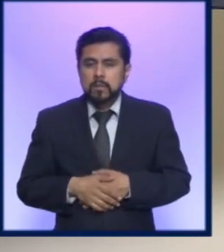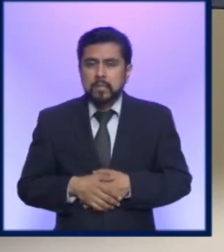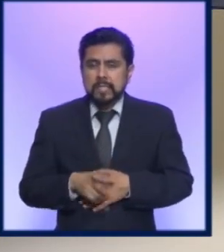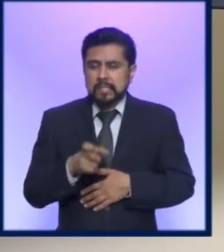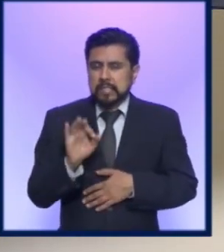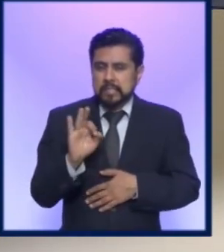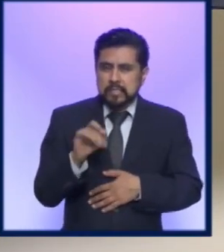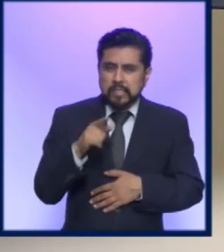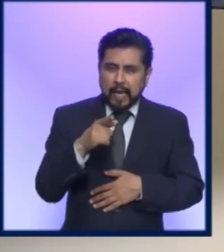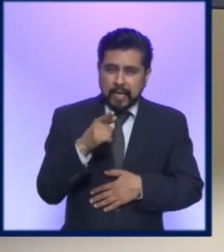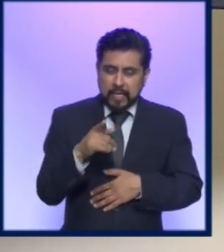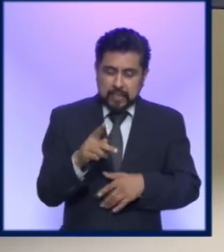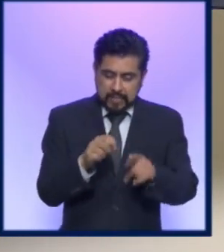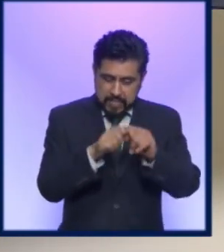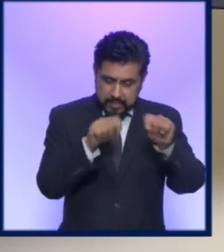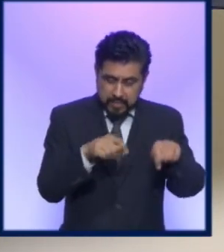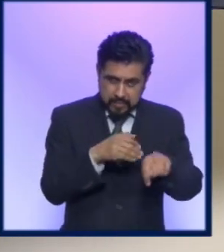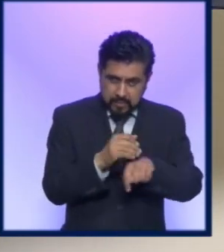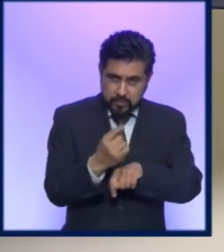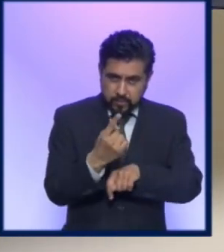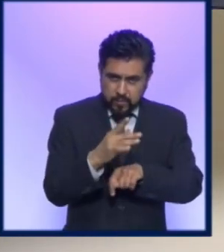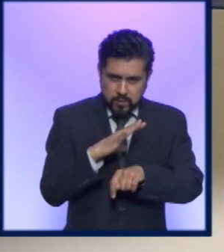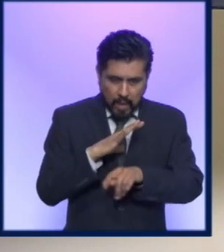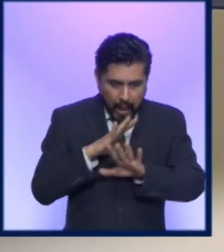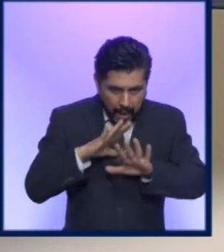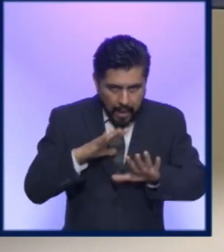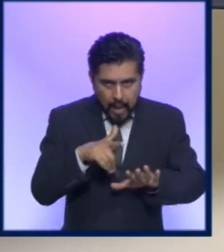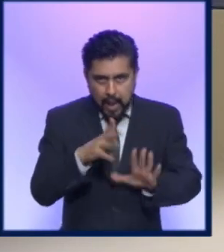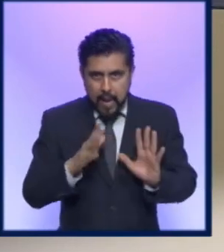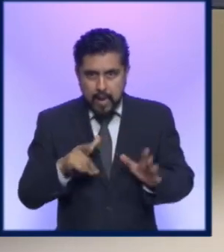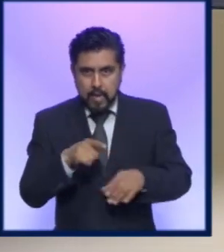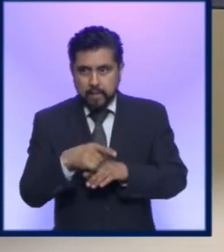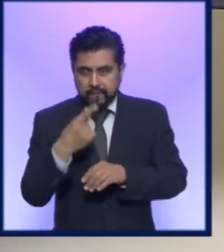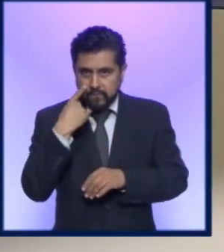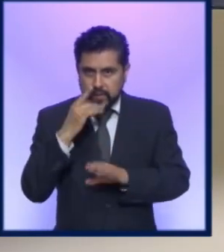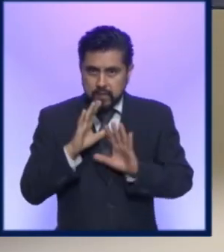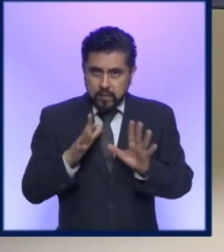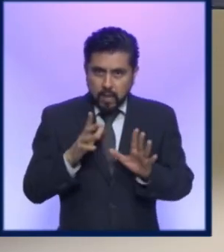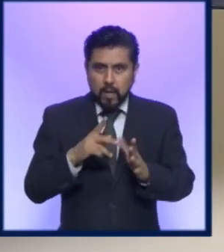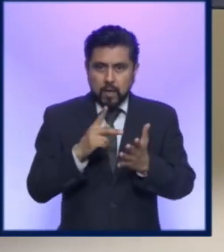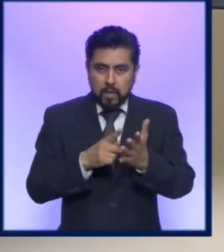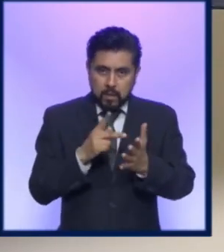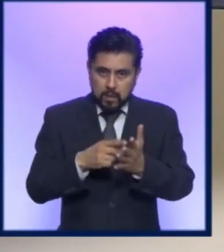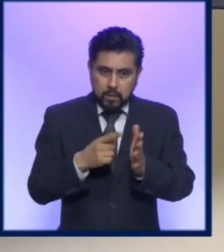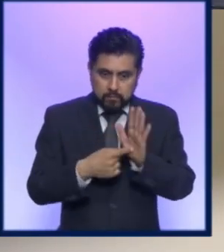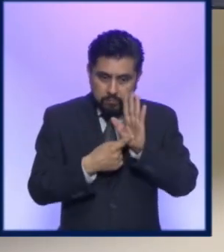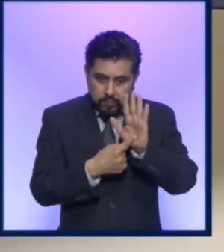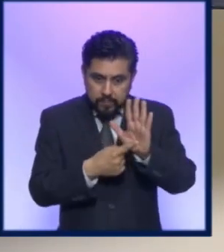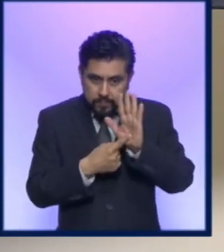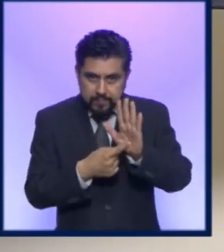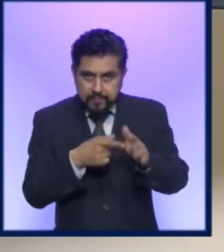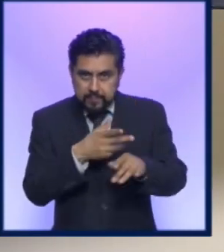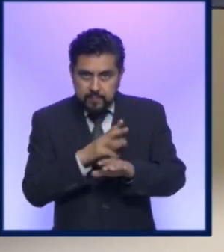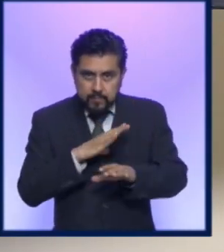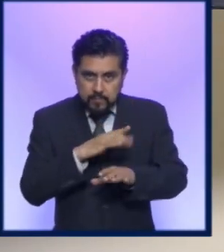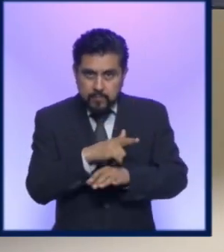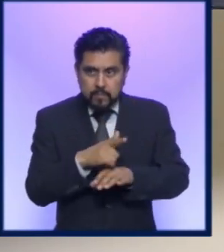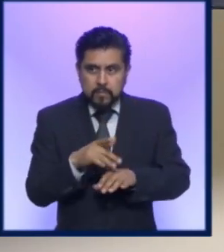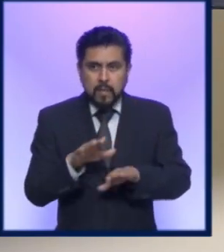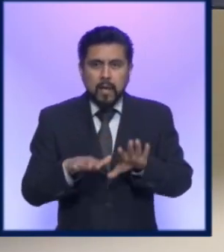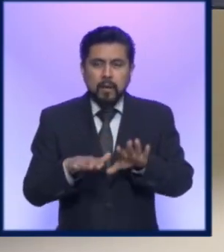pesar de esta tesis que como dices tú es inhibitoria no inhibe que se vuelvan a a hacer estos comportamientos que es